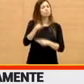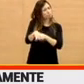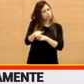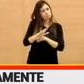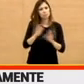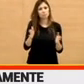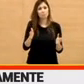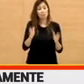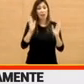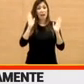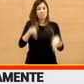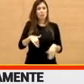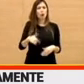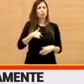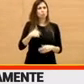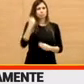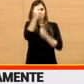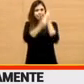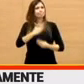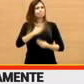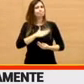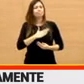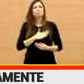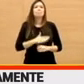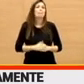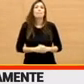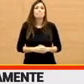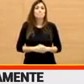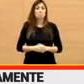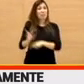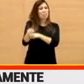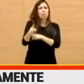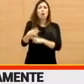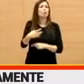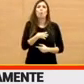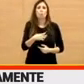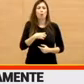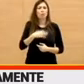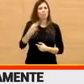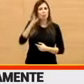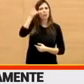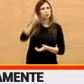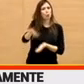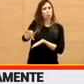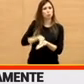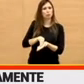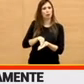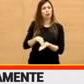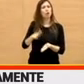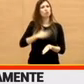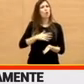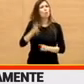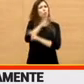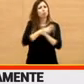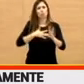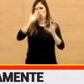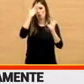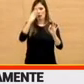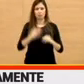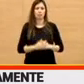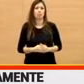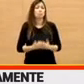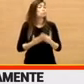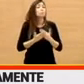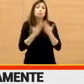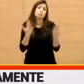creemos que no podemos no escuchar, que no podemos en última instancia dejar de ser coherentes. Por eso creemos que hay que hacer política social